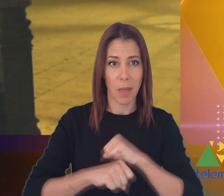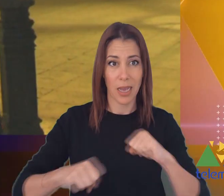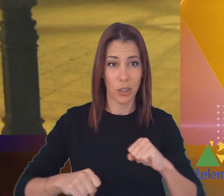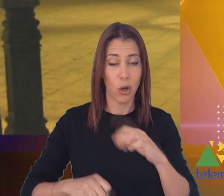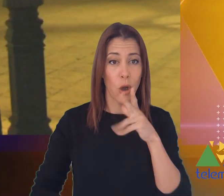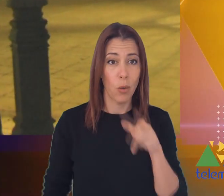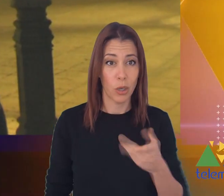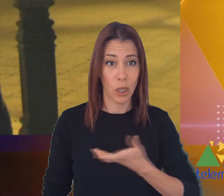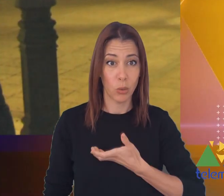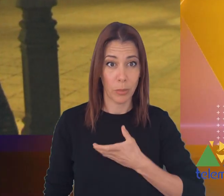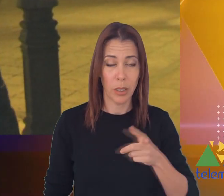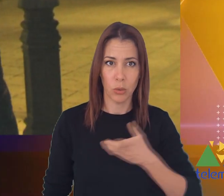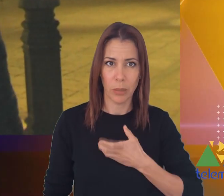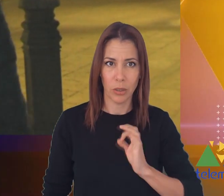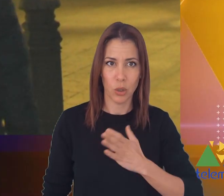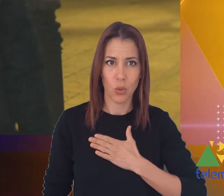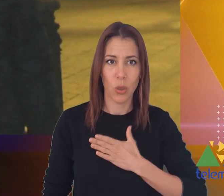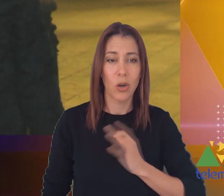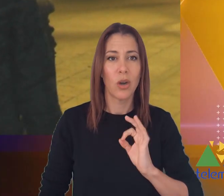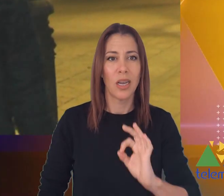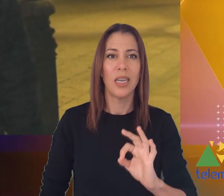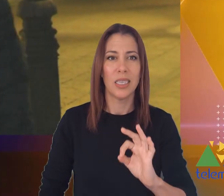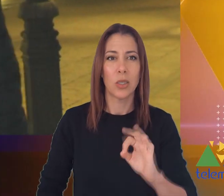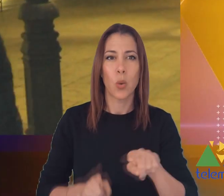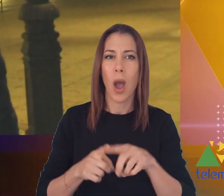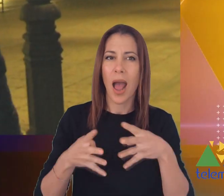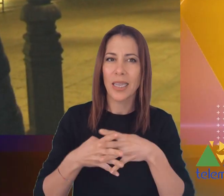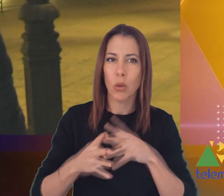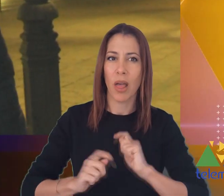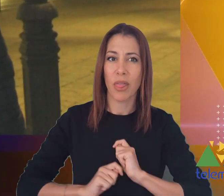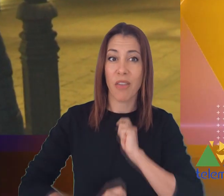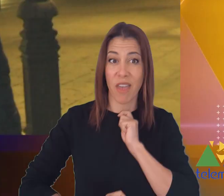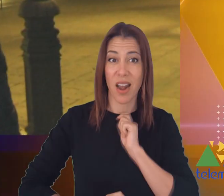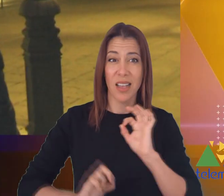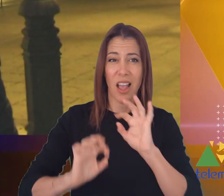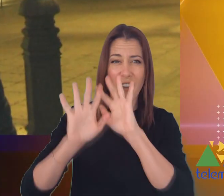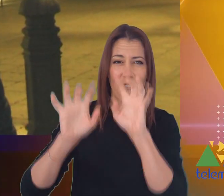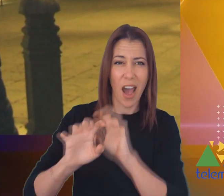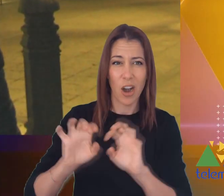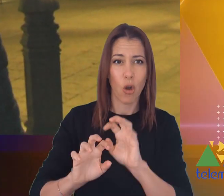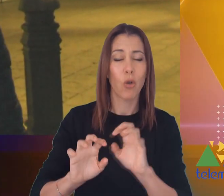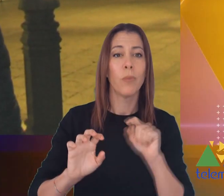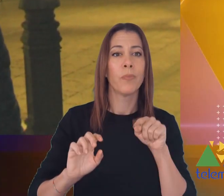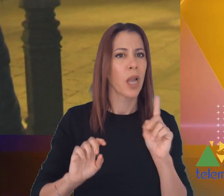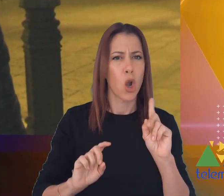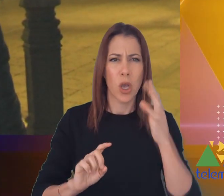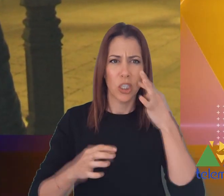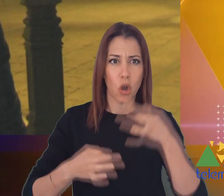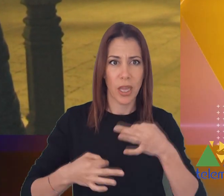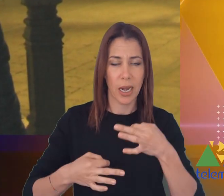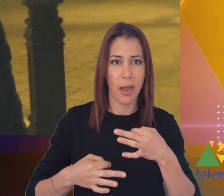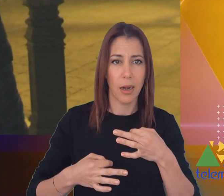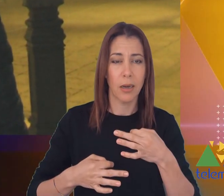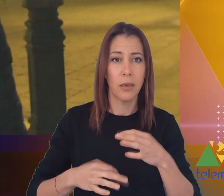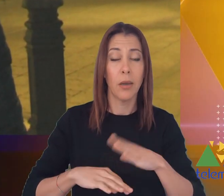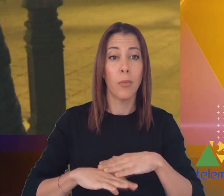que tenemos, nuestro ayuntamiento, que es un ejemplo de arquitectura civil barroca, no es el original. El